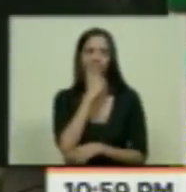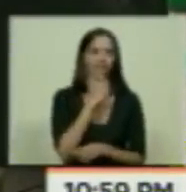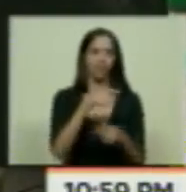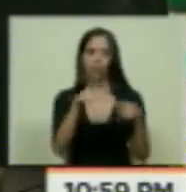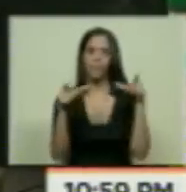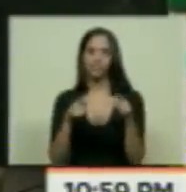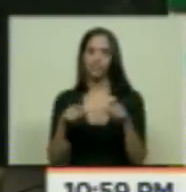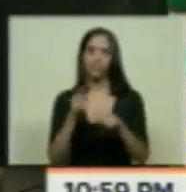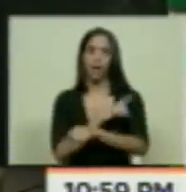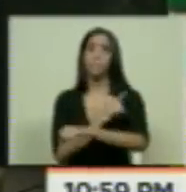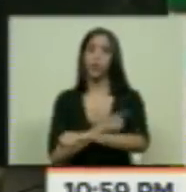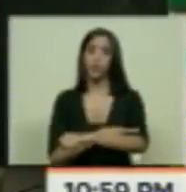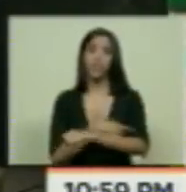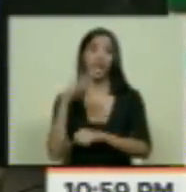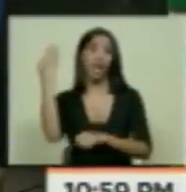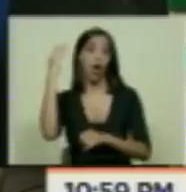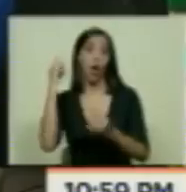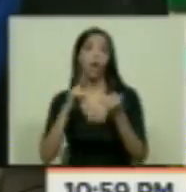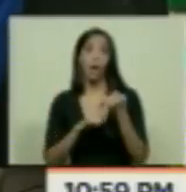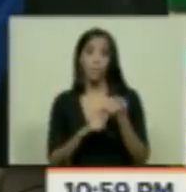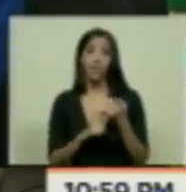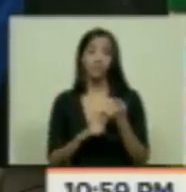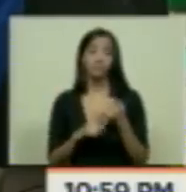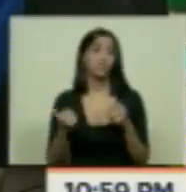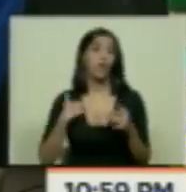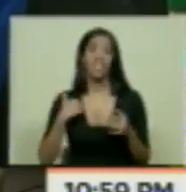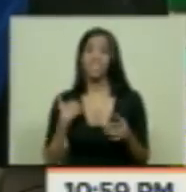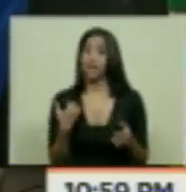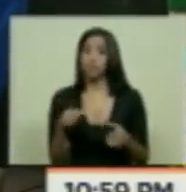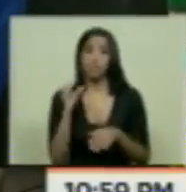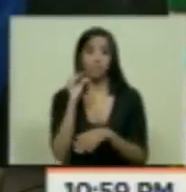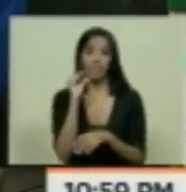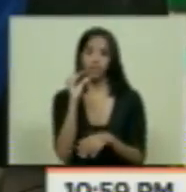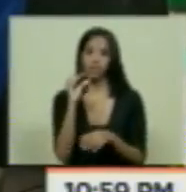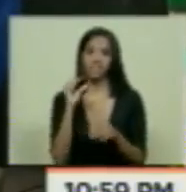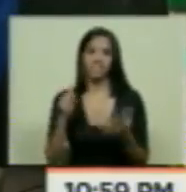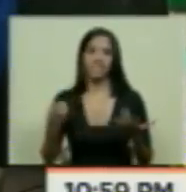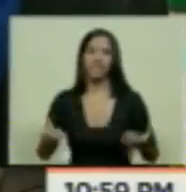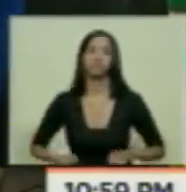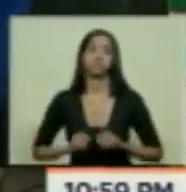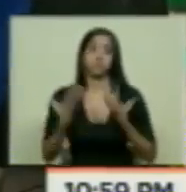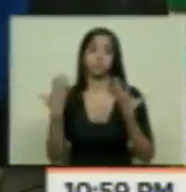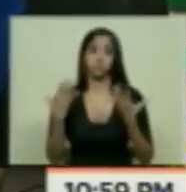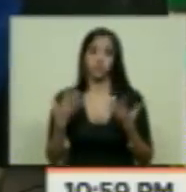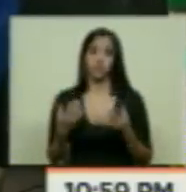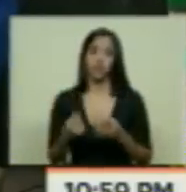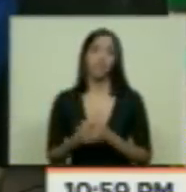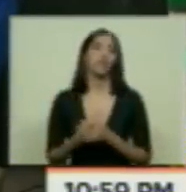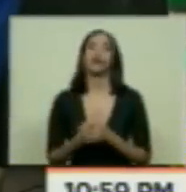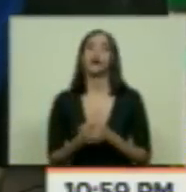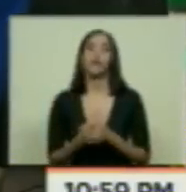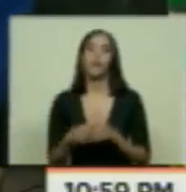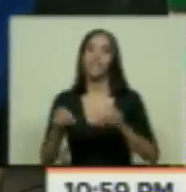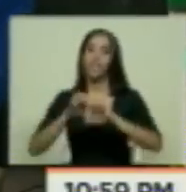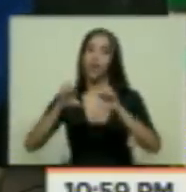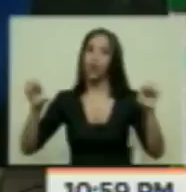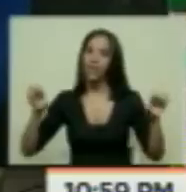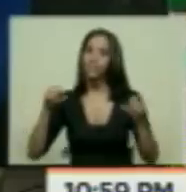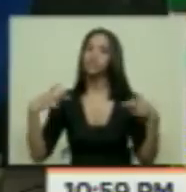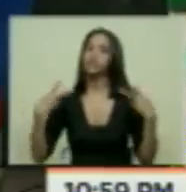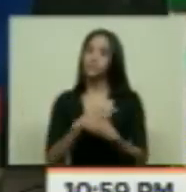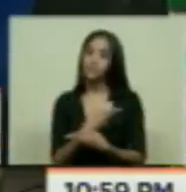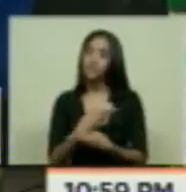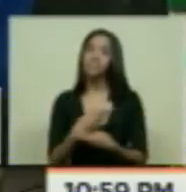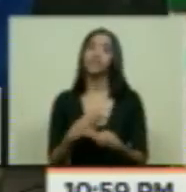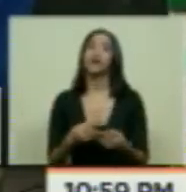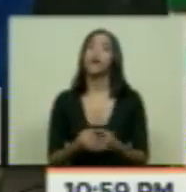poder, caso Colombia, que en cualquier momento va a tener, se le va a encender la pradera por el tema de la educación, por el tema de que